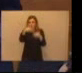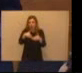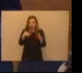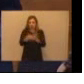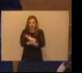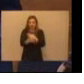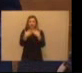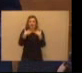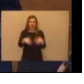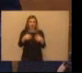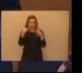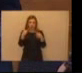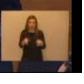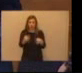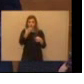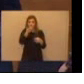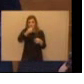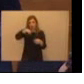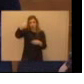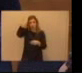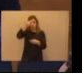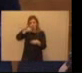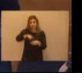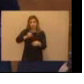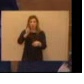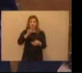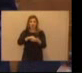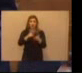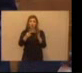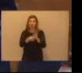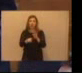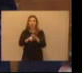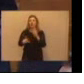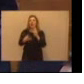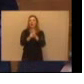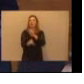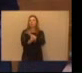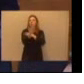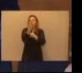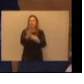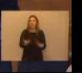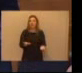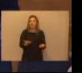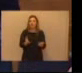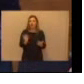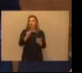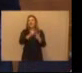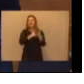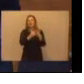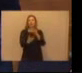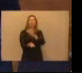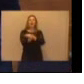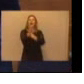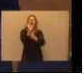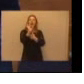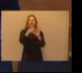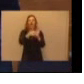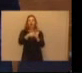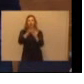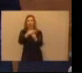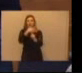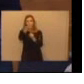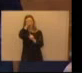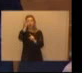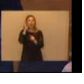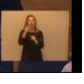fracasaremos. Si pensamos que esto se soluciona con una ley, con una asignatura o con una protesta, nos equivocamos.